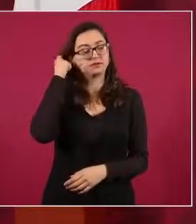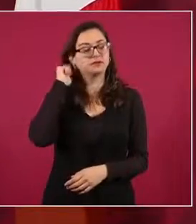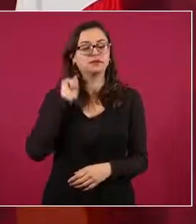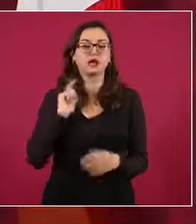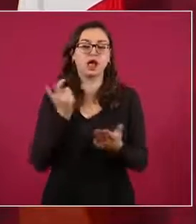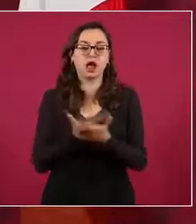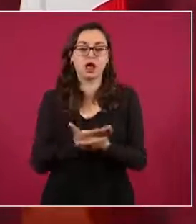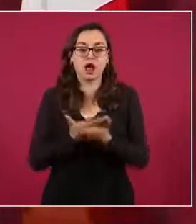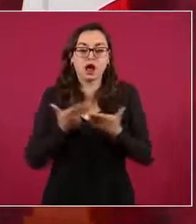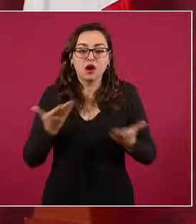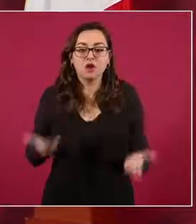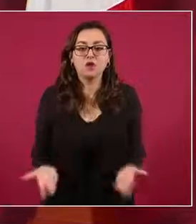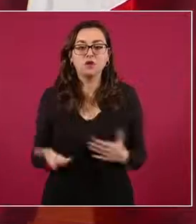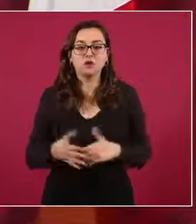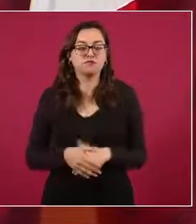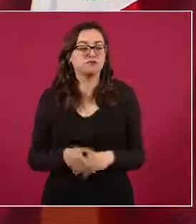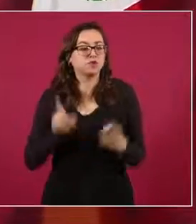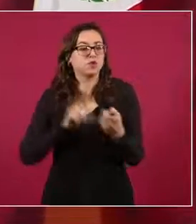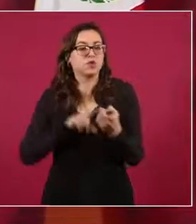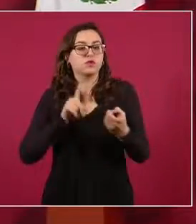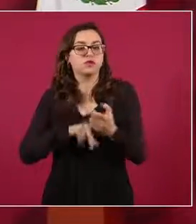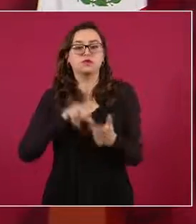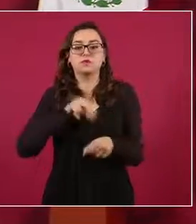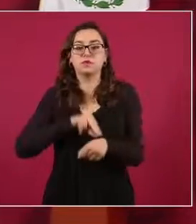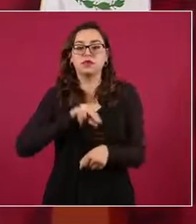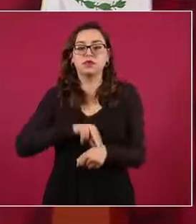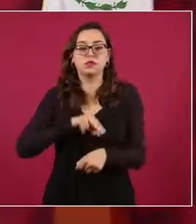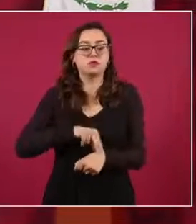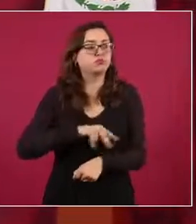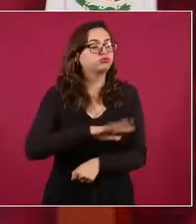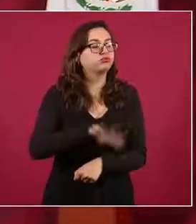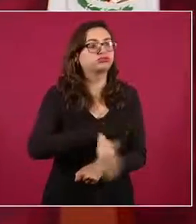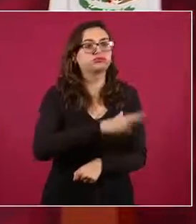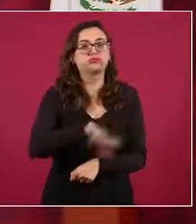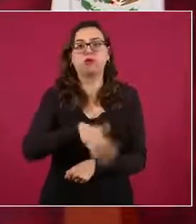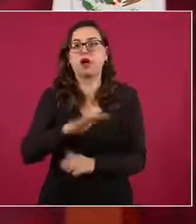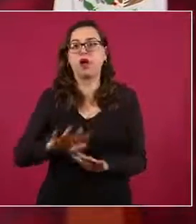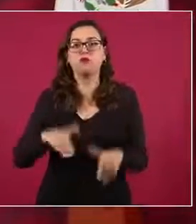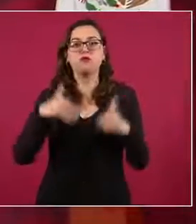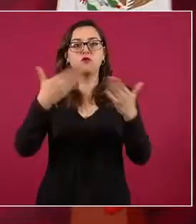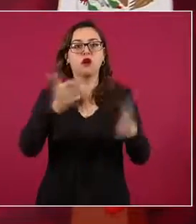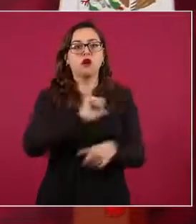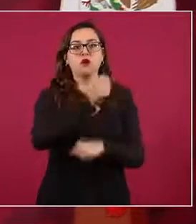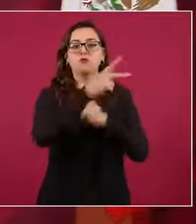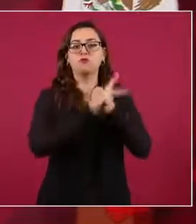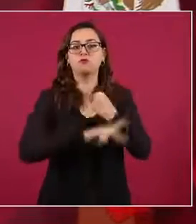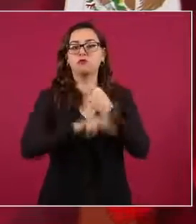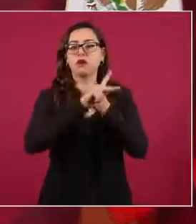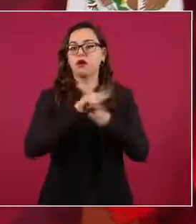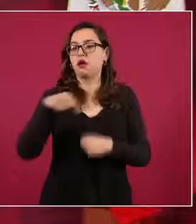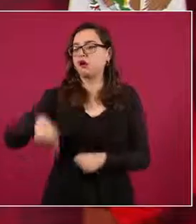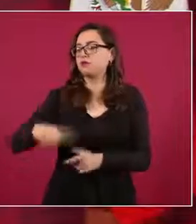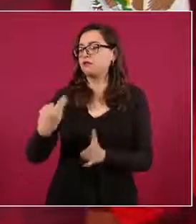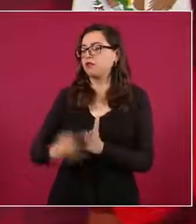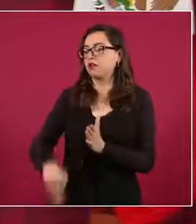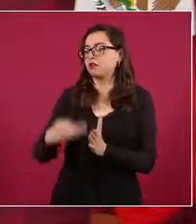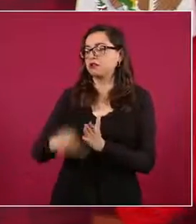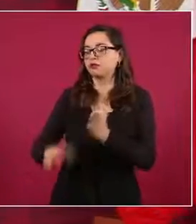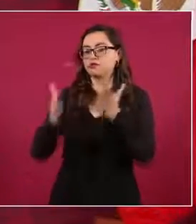que buscar los médicos porque no los tenemos.